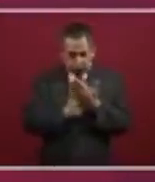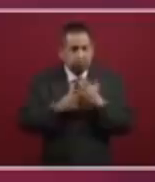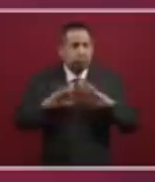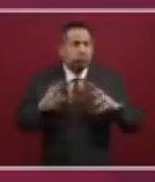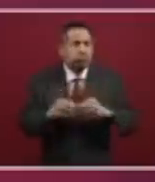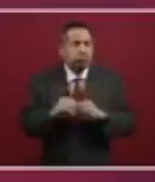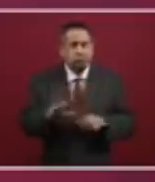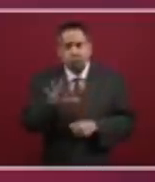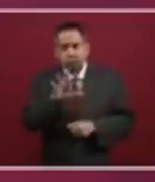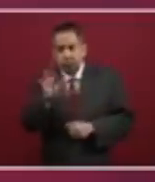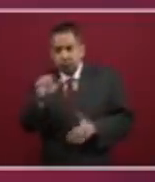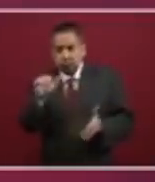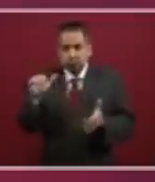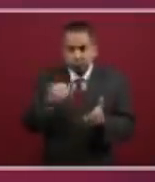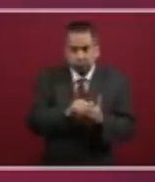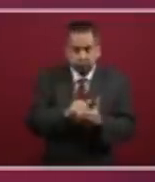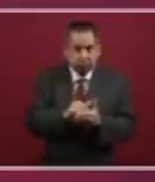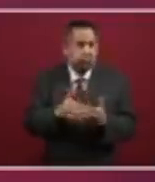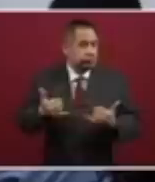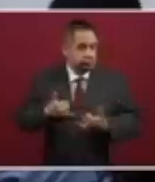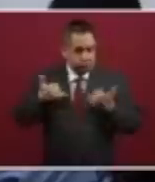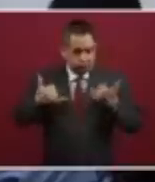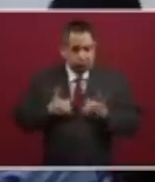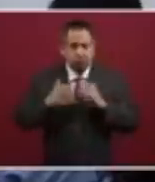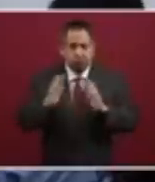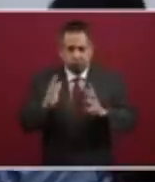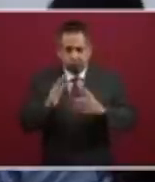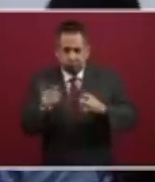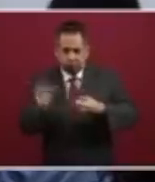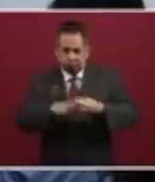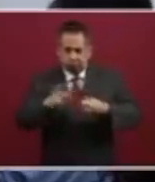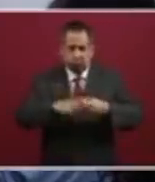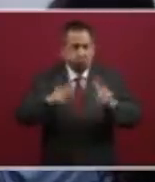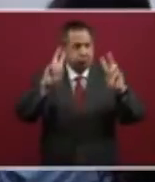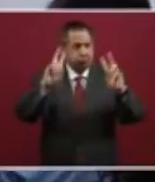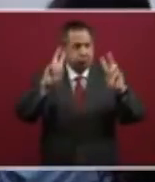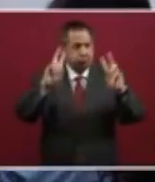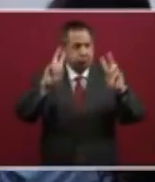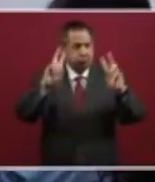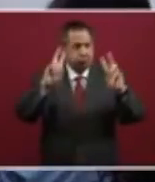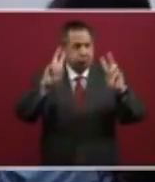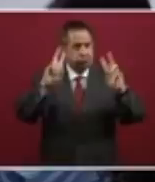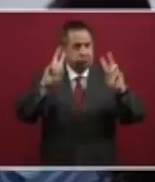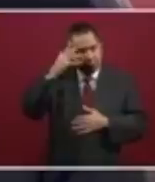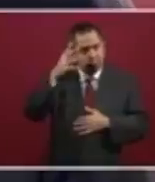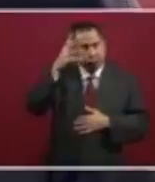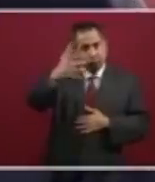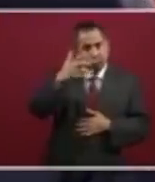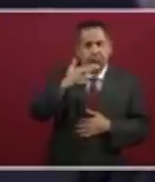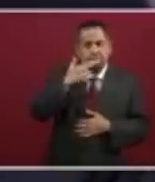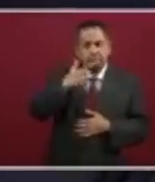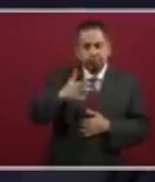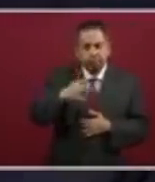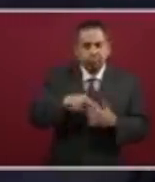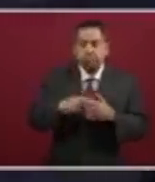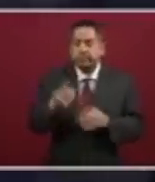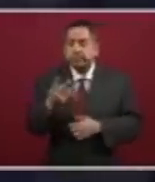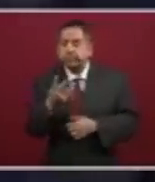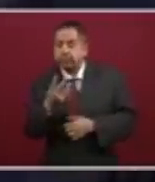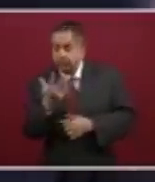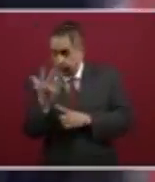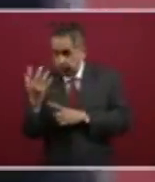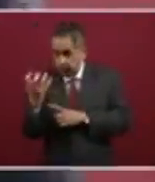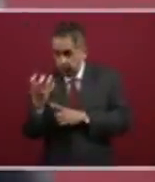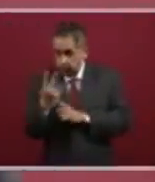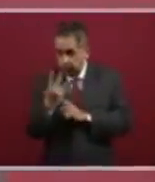alrededor de 500,000 jóvenes en el programa Jóvenes Construyendo el Futuro y 400,000 de esos 500,000